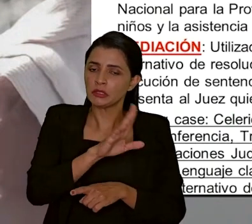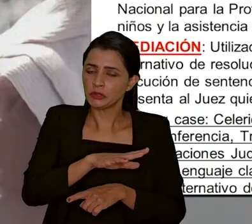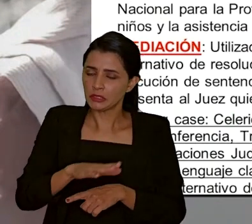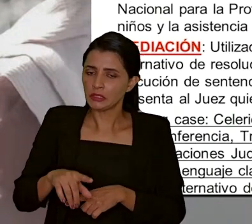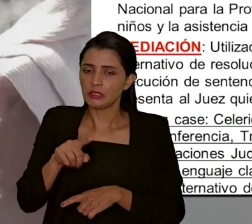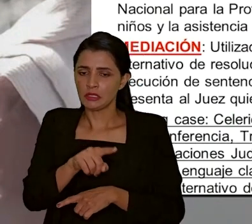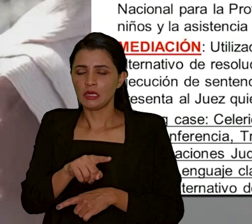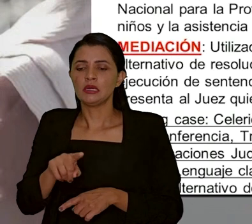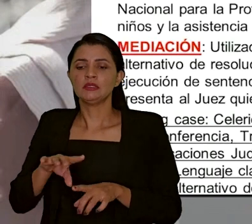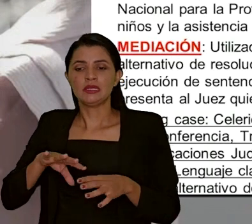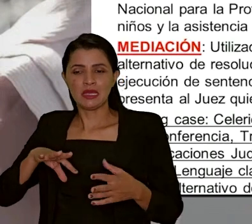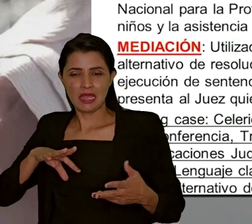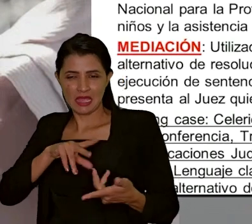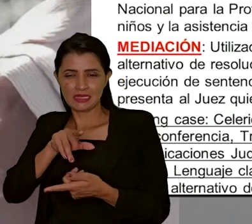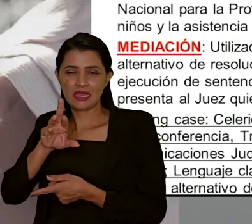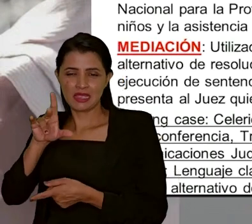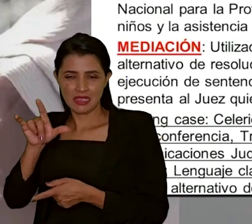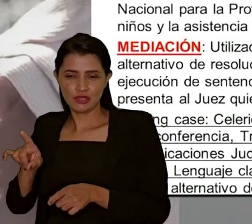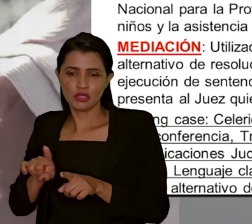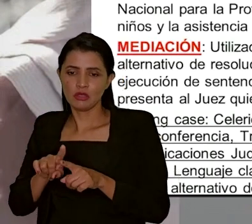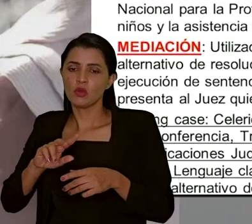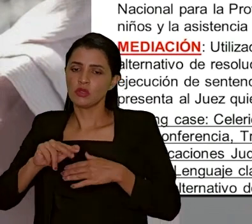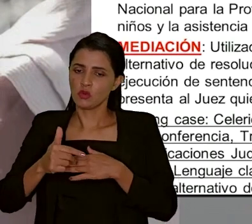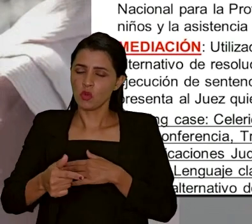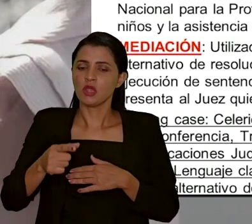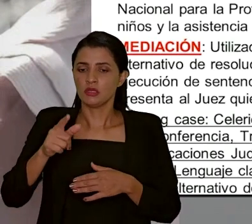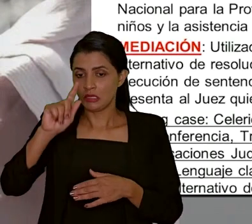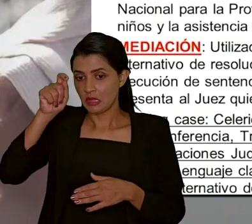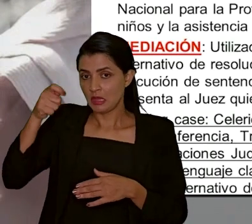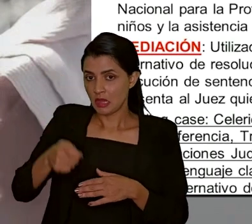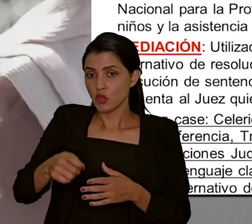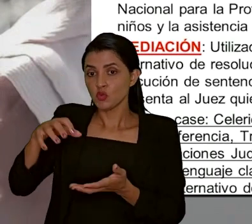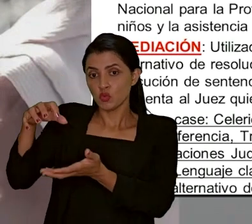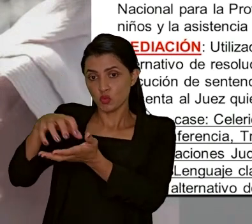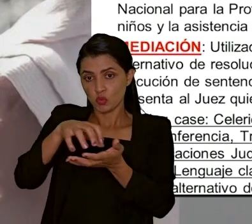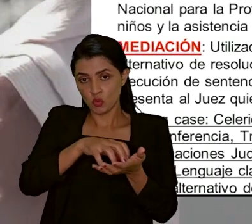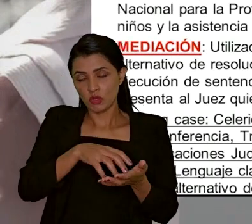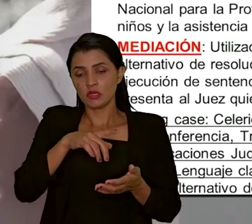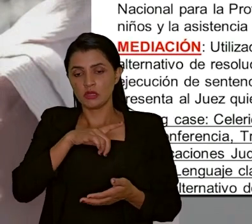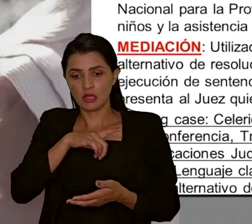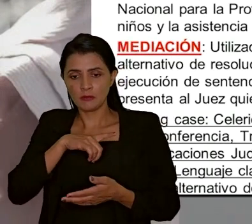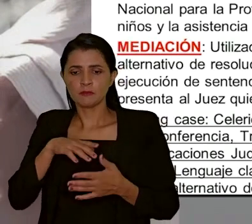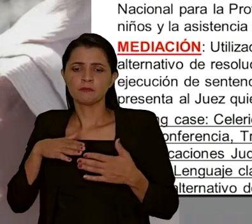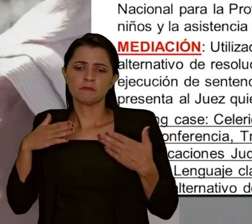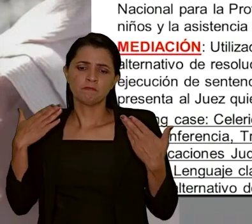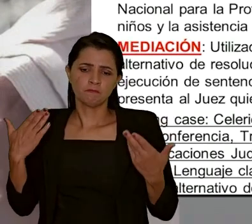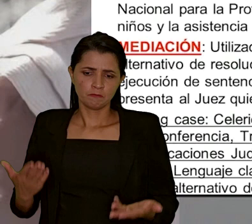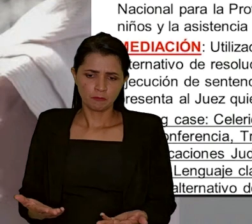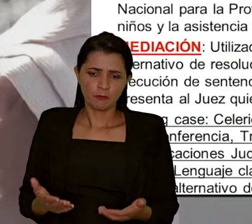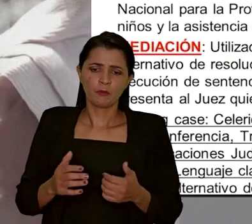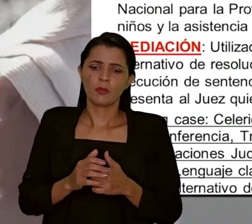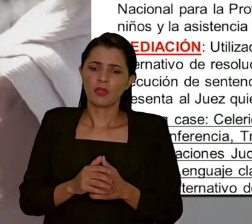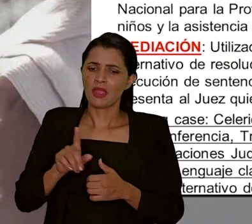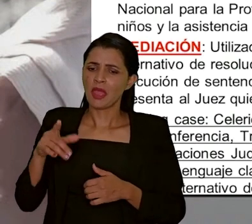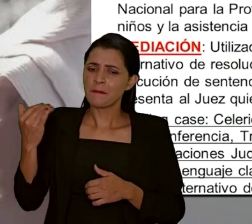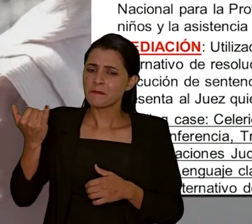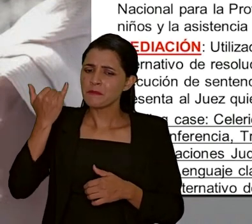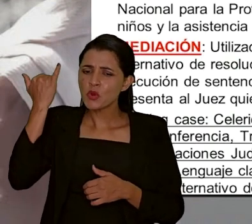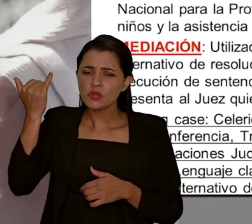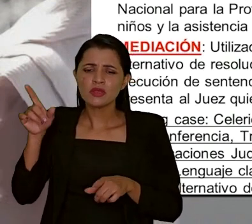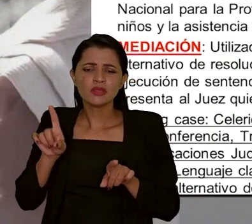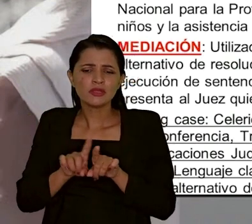asistencia de las autoridades centrales. Bueno, la mediación, muy importante, utiliza la mediación como